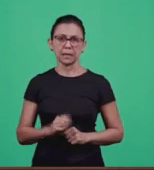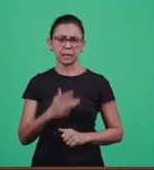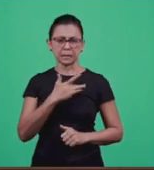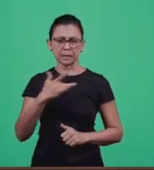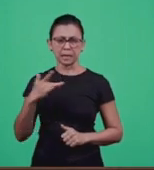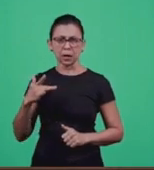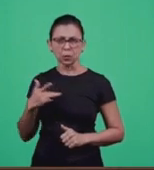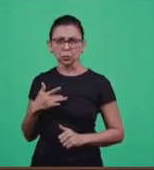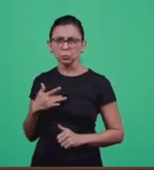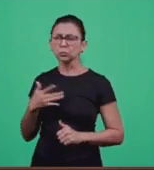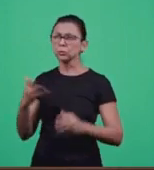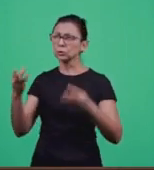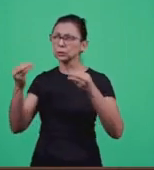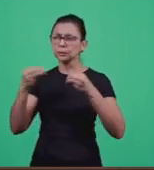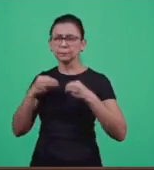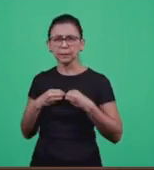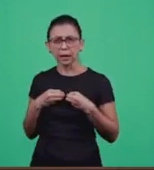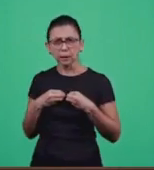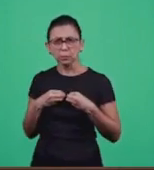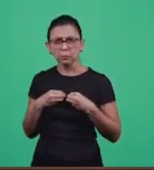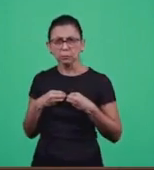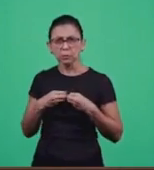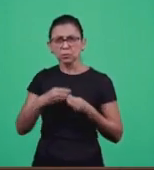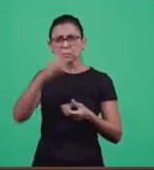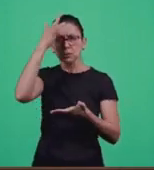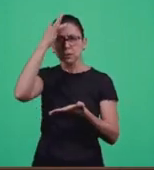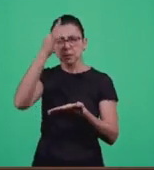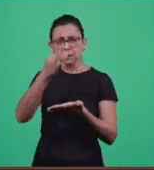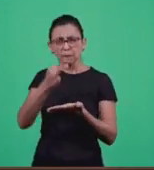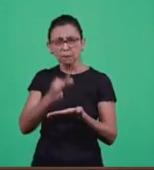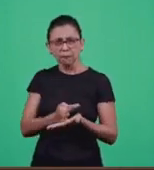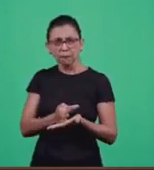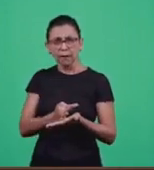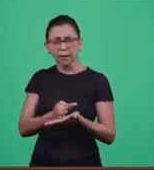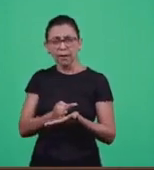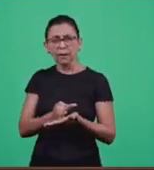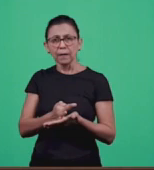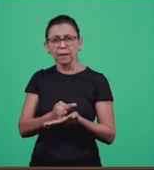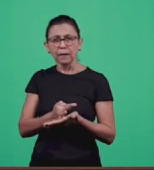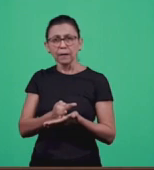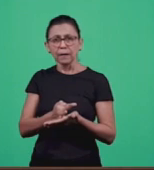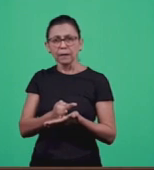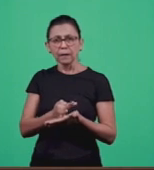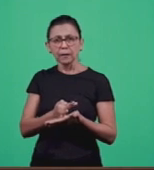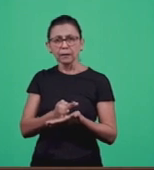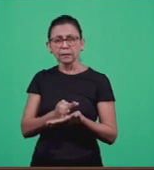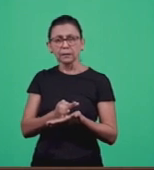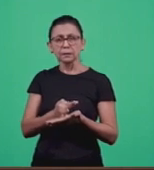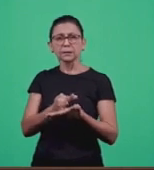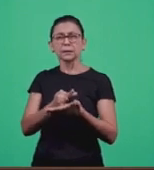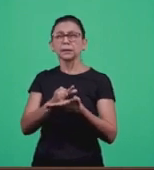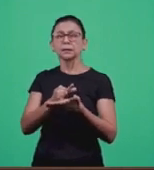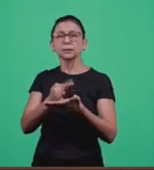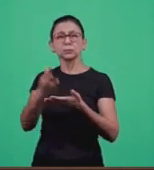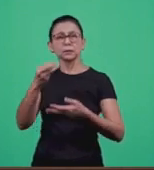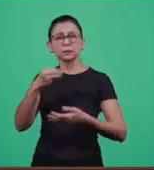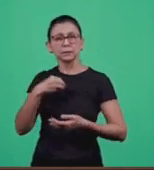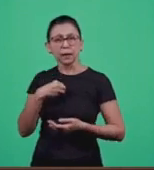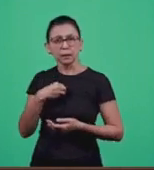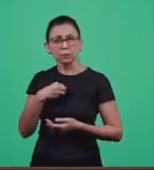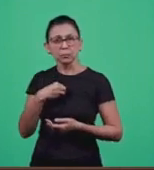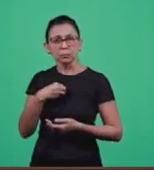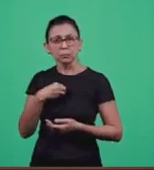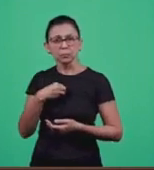dado salud, ha renovado nuestra fe. Tenemos innumerables beneficios a través